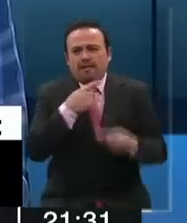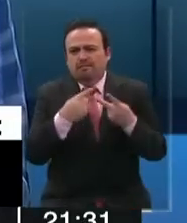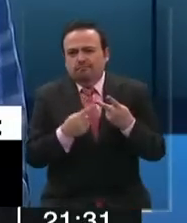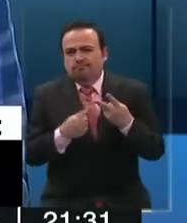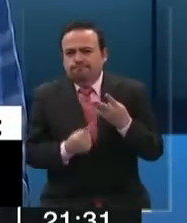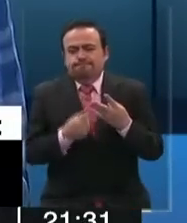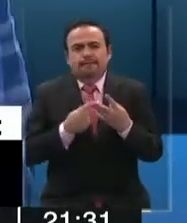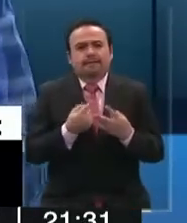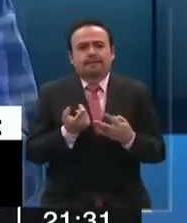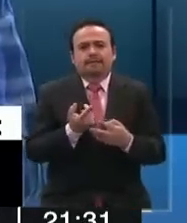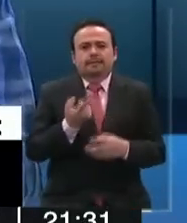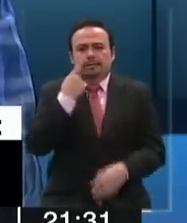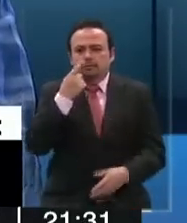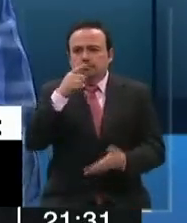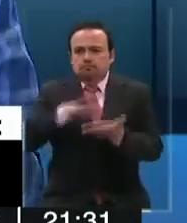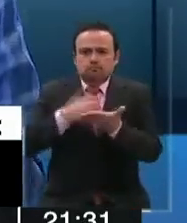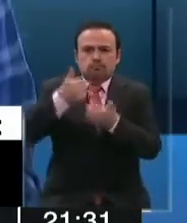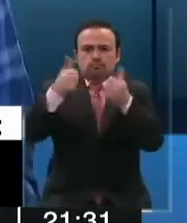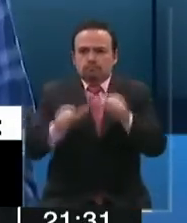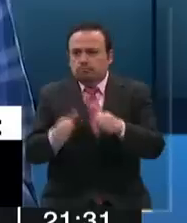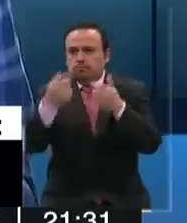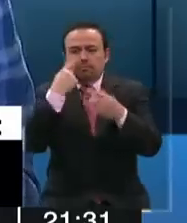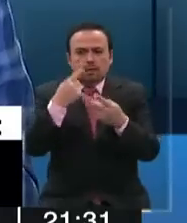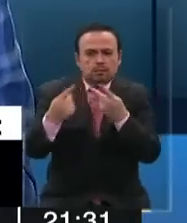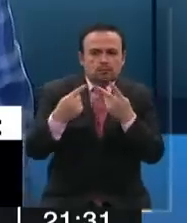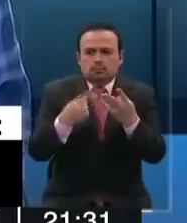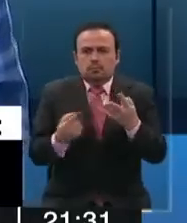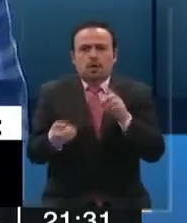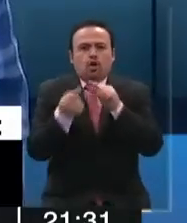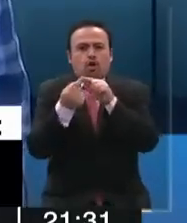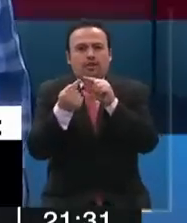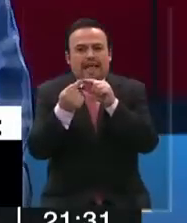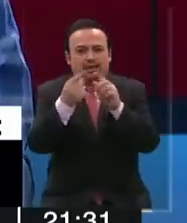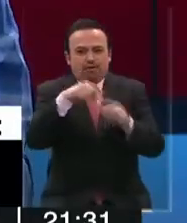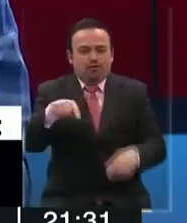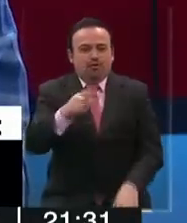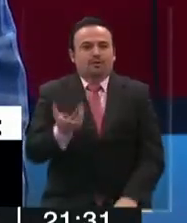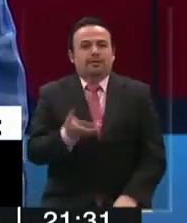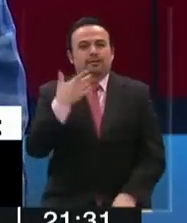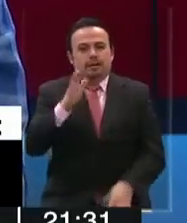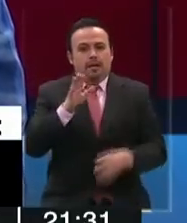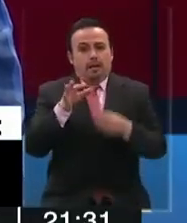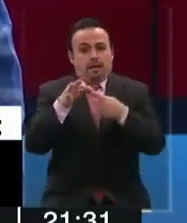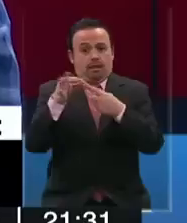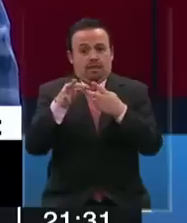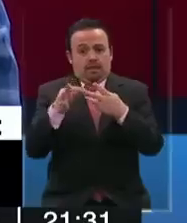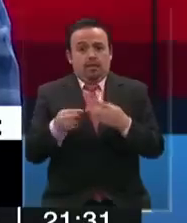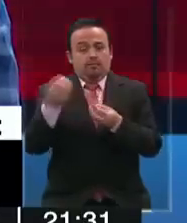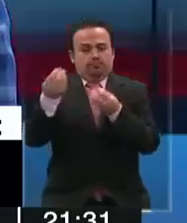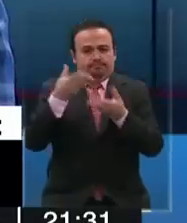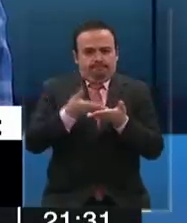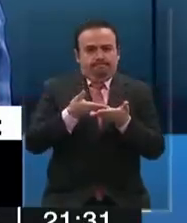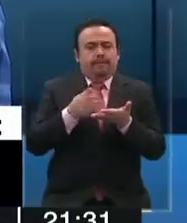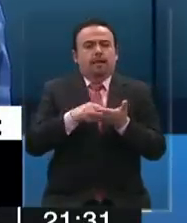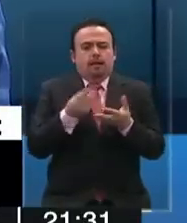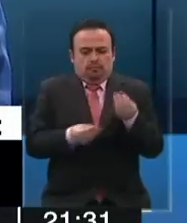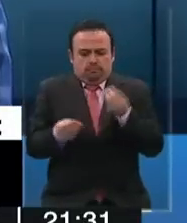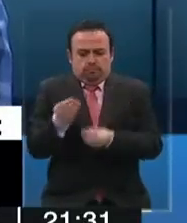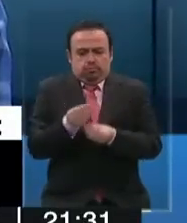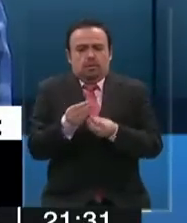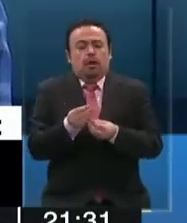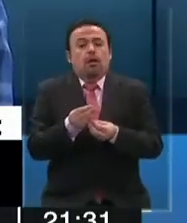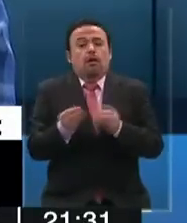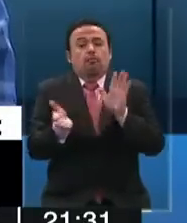y estarán dando los elementos para llegar a construir una